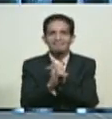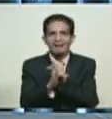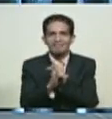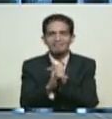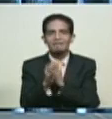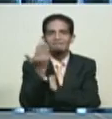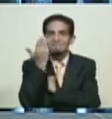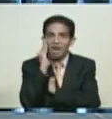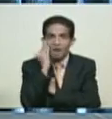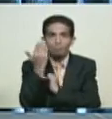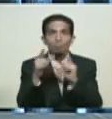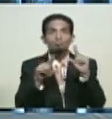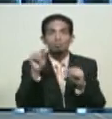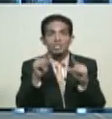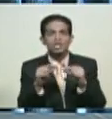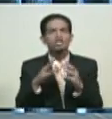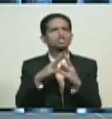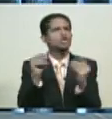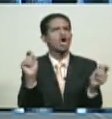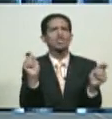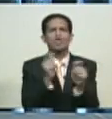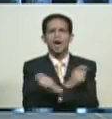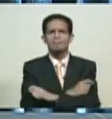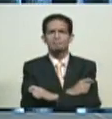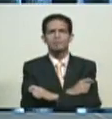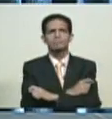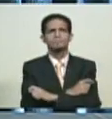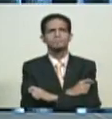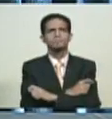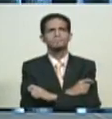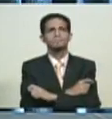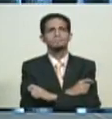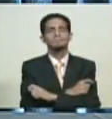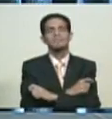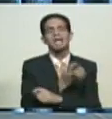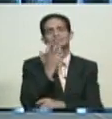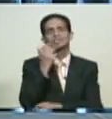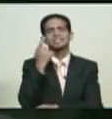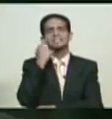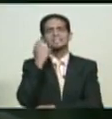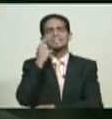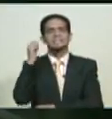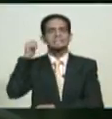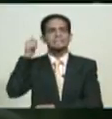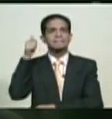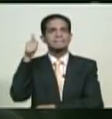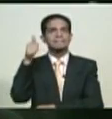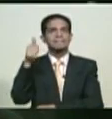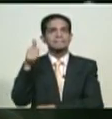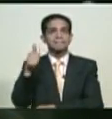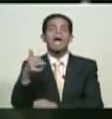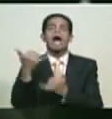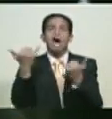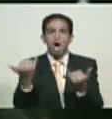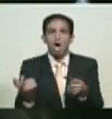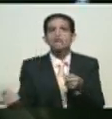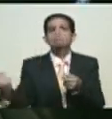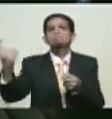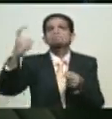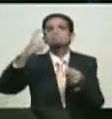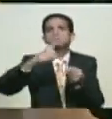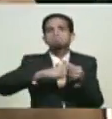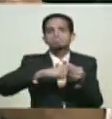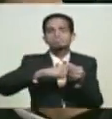todo cambio los medios llamados tradicionales también han entrado en el mundo